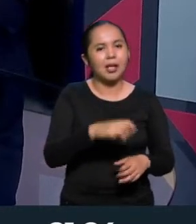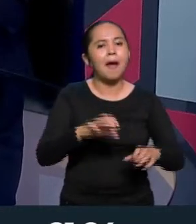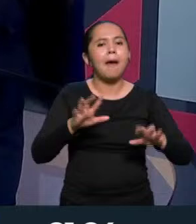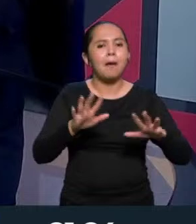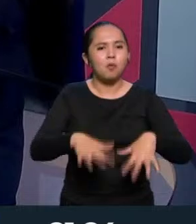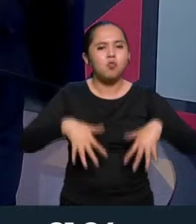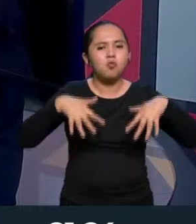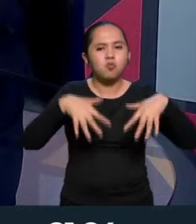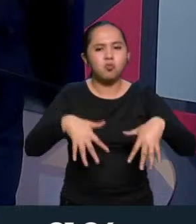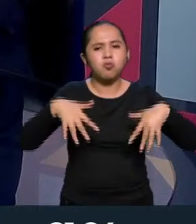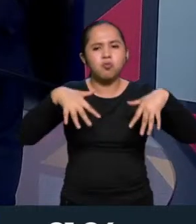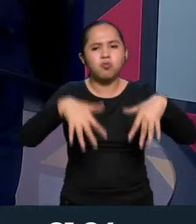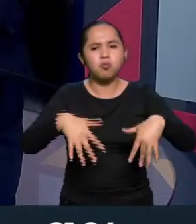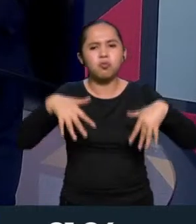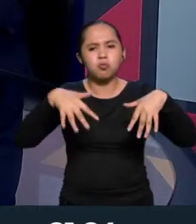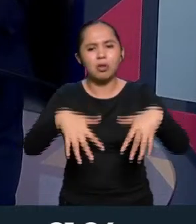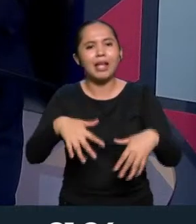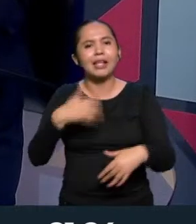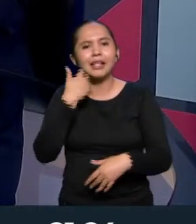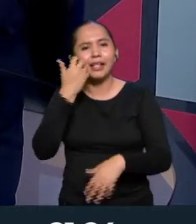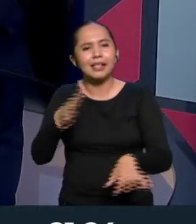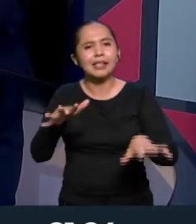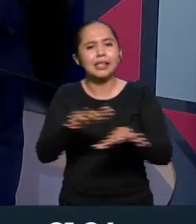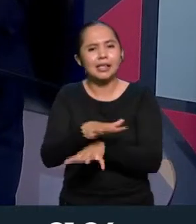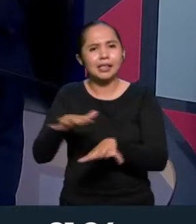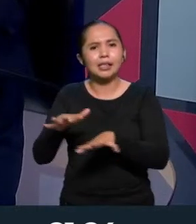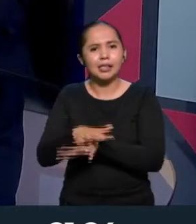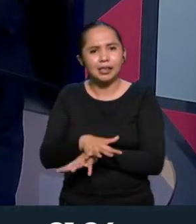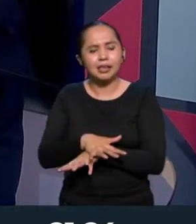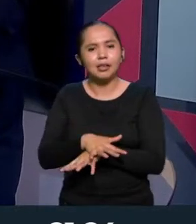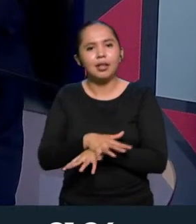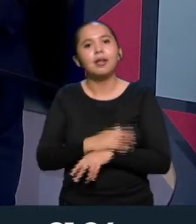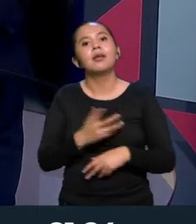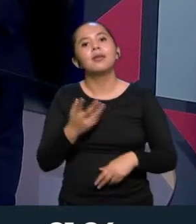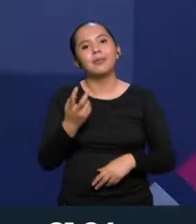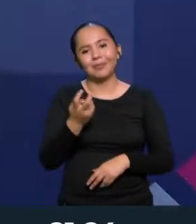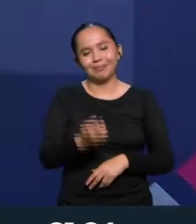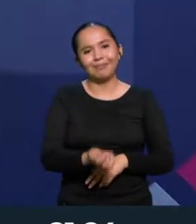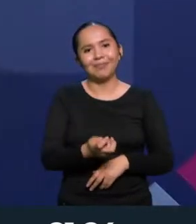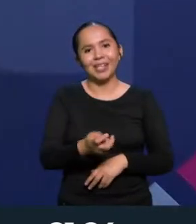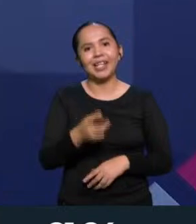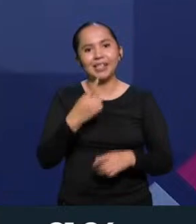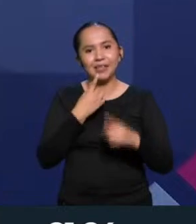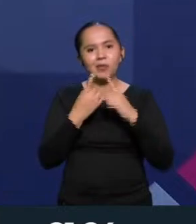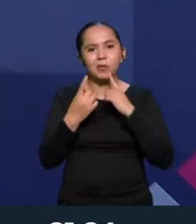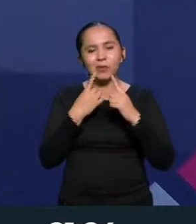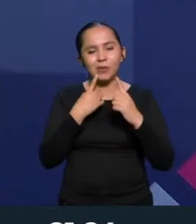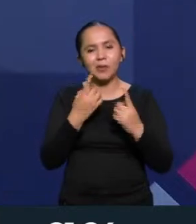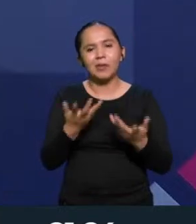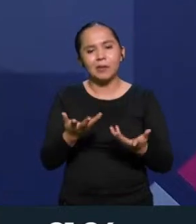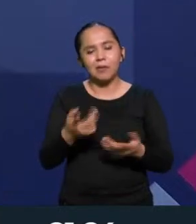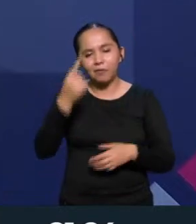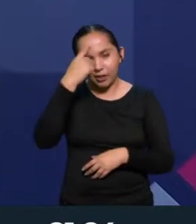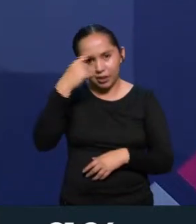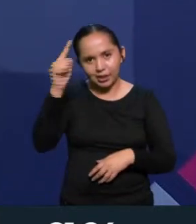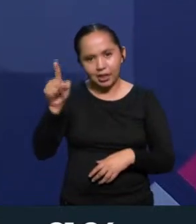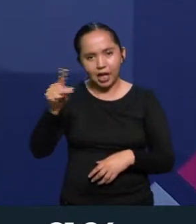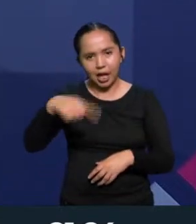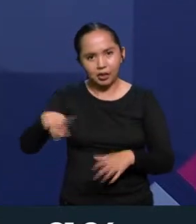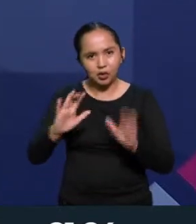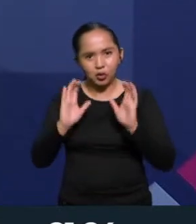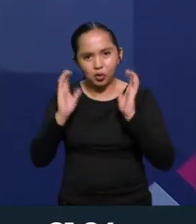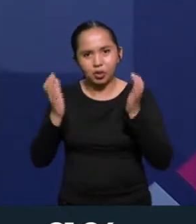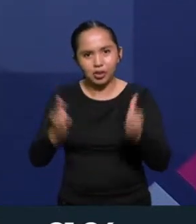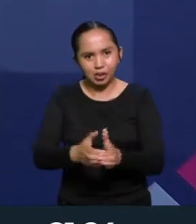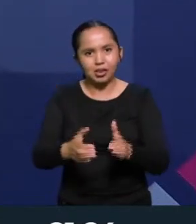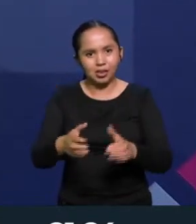trabajaron esta modificación. Y de hecho, bueno, pues como la discusión fue muy ágil en los congresos locales, pues